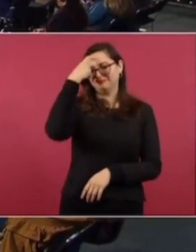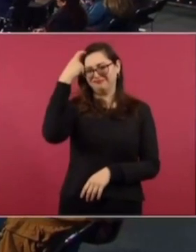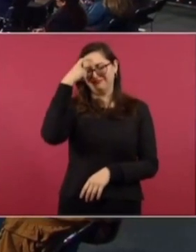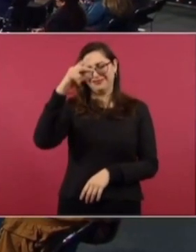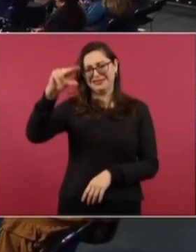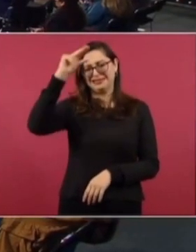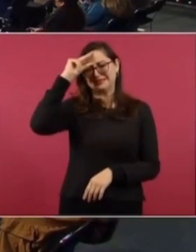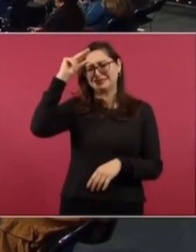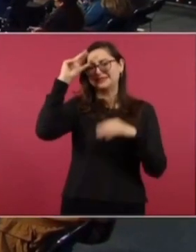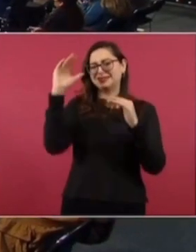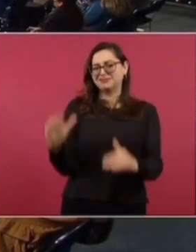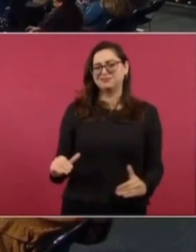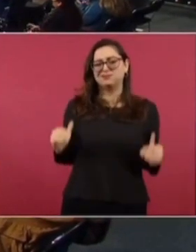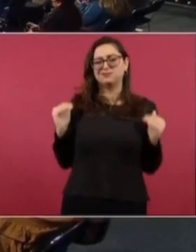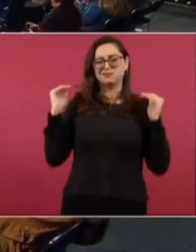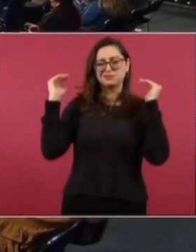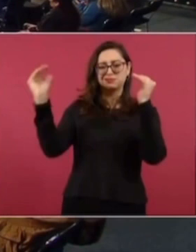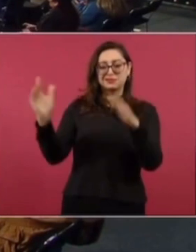mayoría